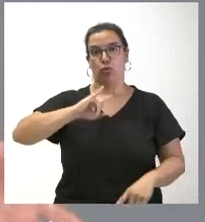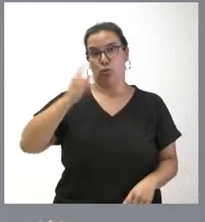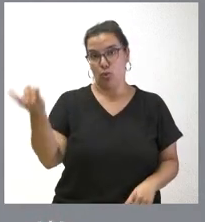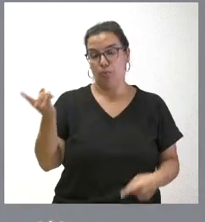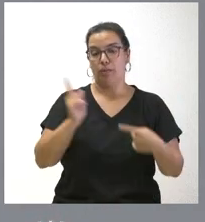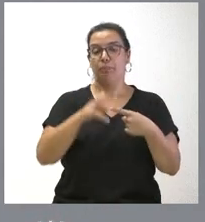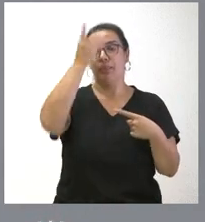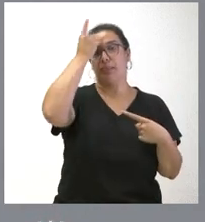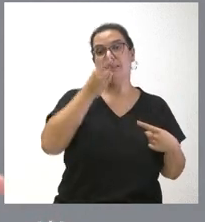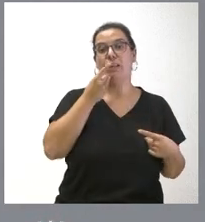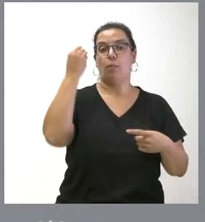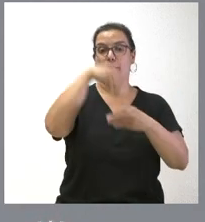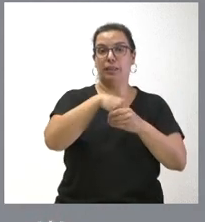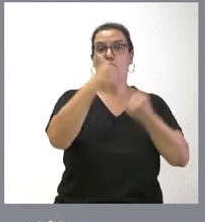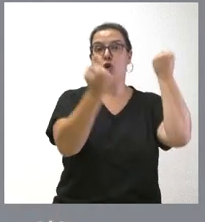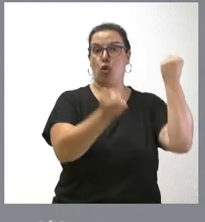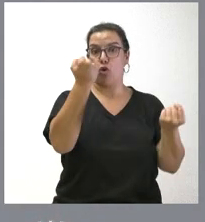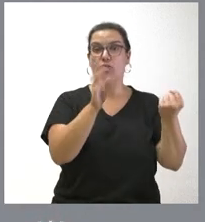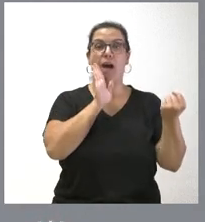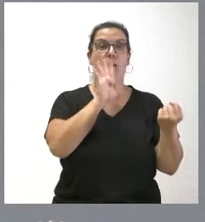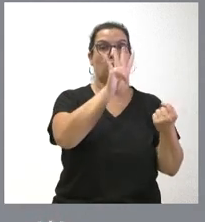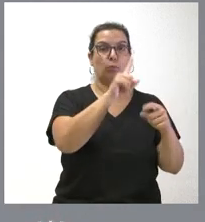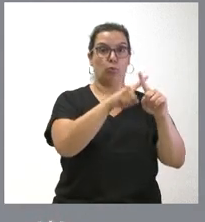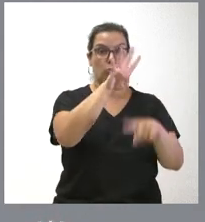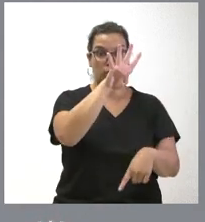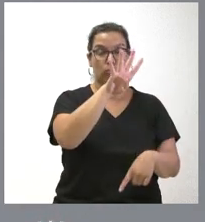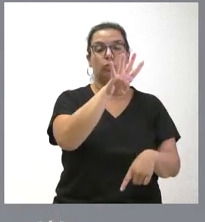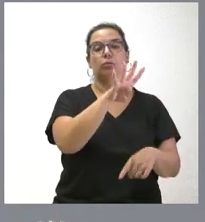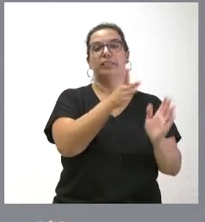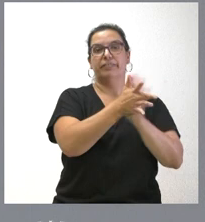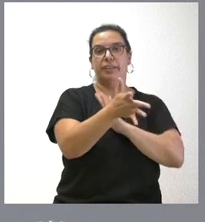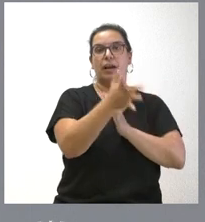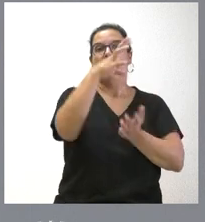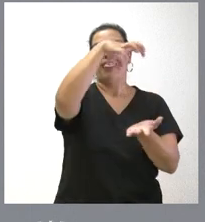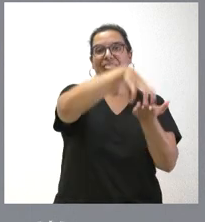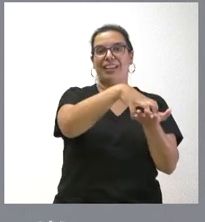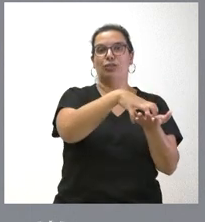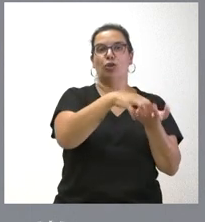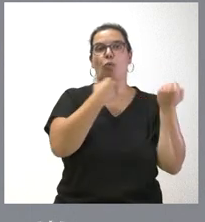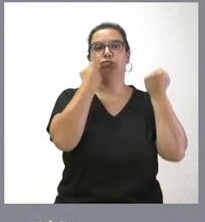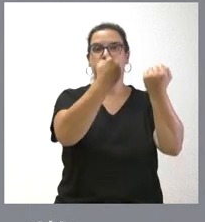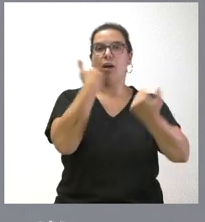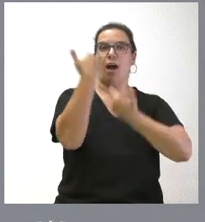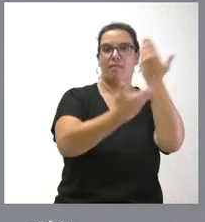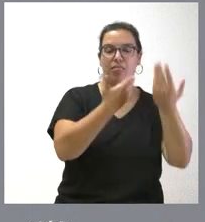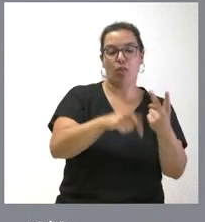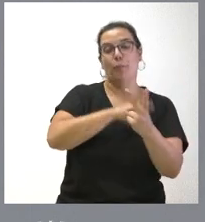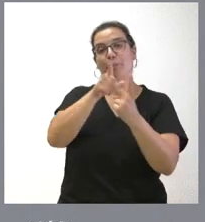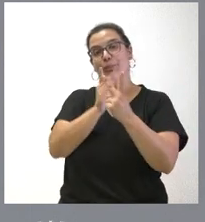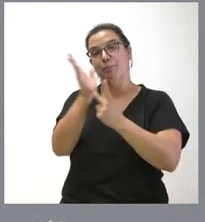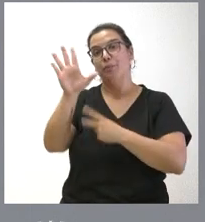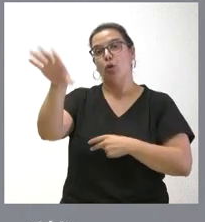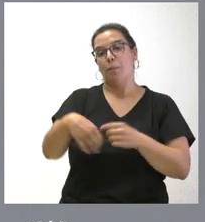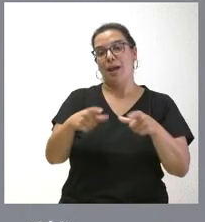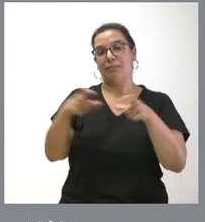la digitalización de estos vehículos 4x4 constituyéndolos en centros de Mando avanzado como el hecho de la adquisición